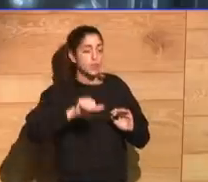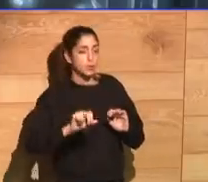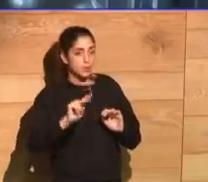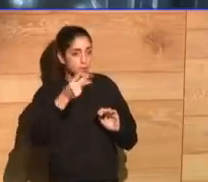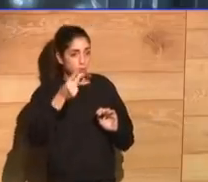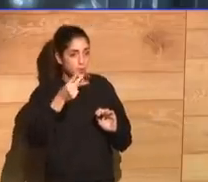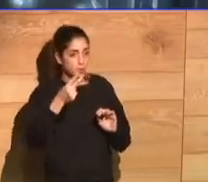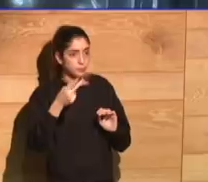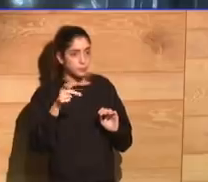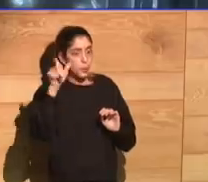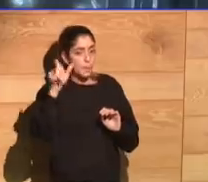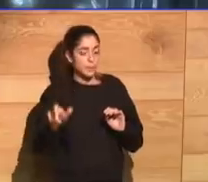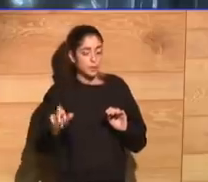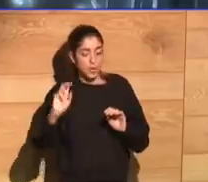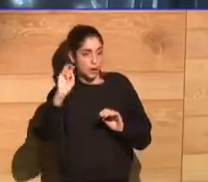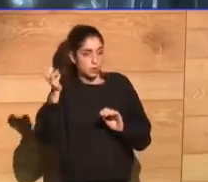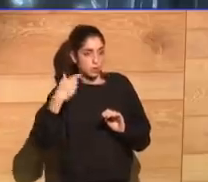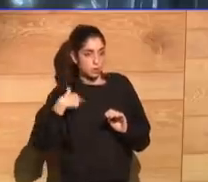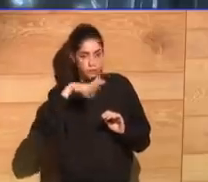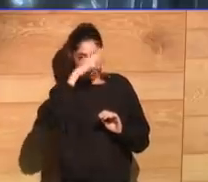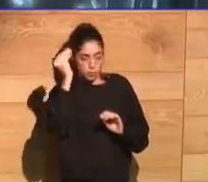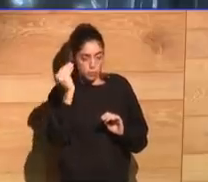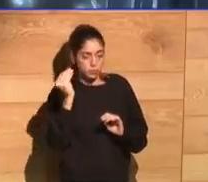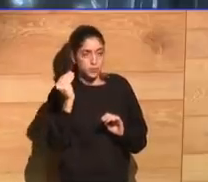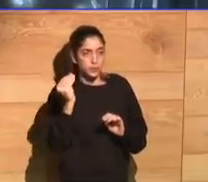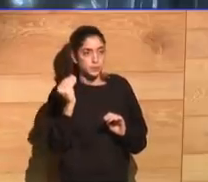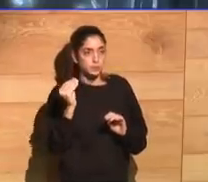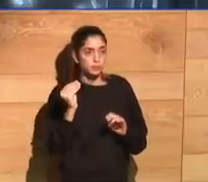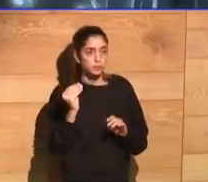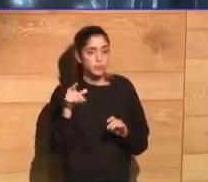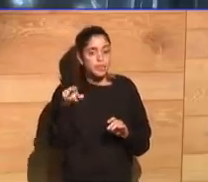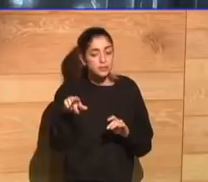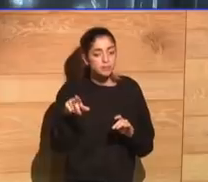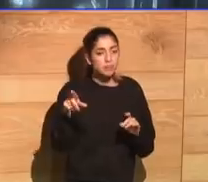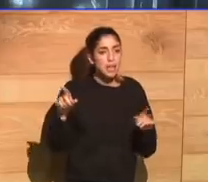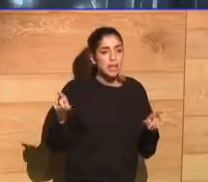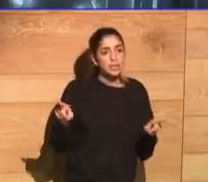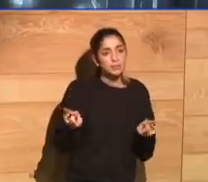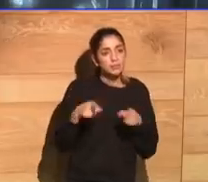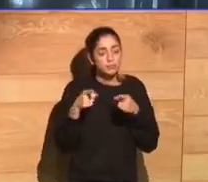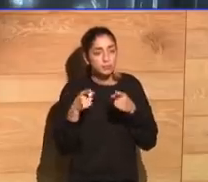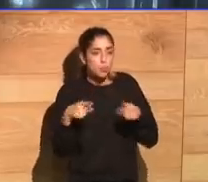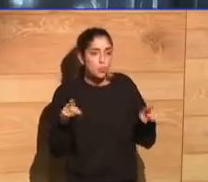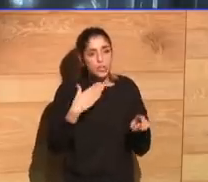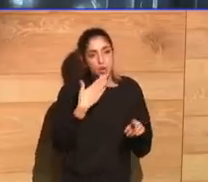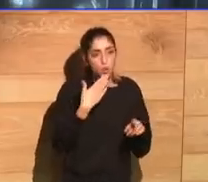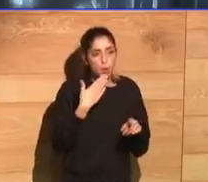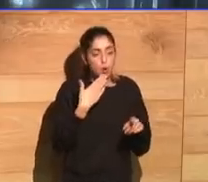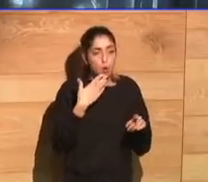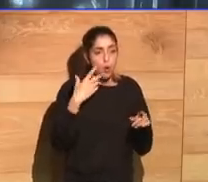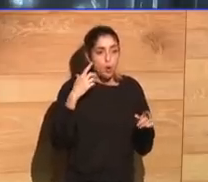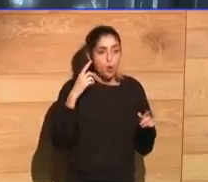se trajeron a otro señor que no me acuerdo ni cómo se llama. Ken Thorne, sí. Y aquello suena a Loca Academia de Policía. O sea, es la